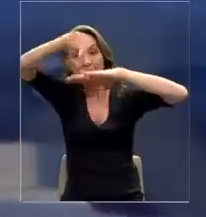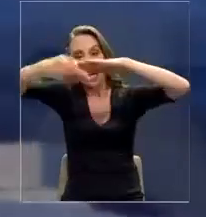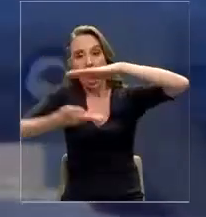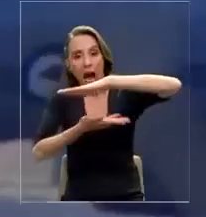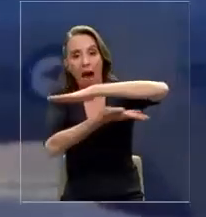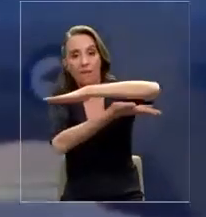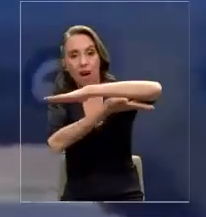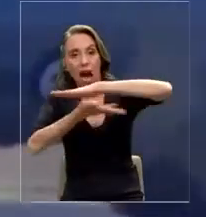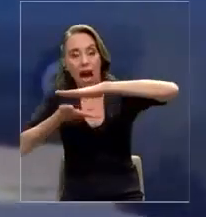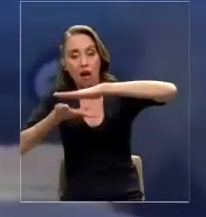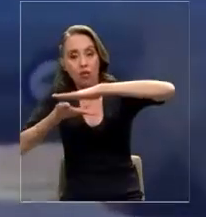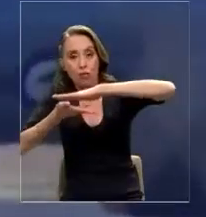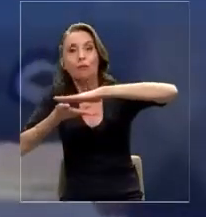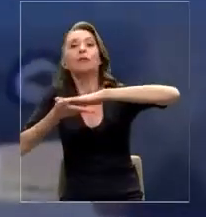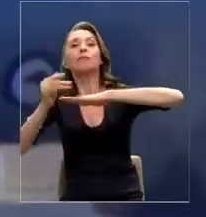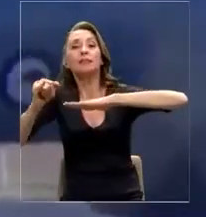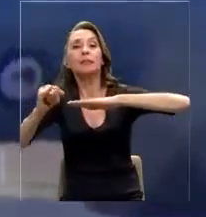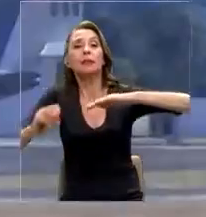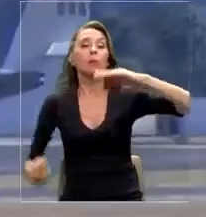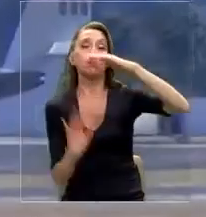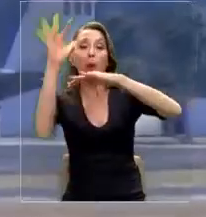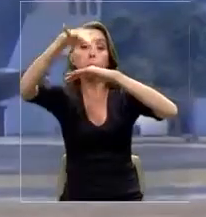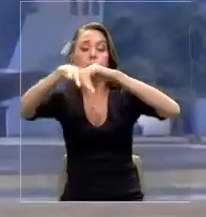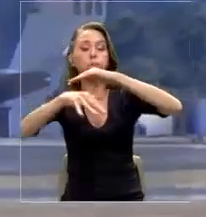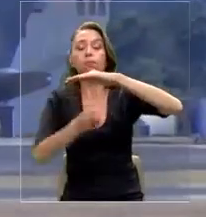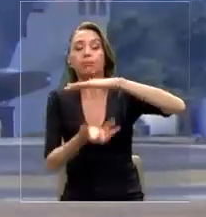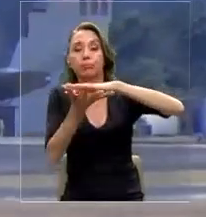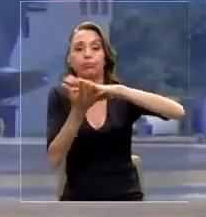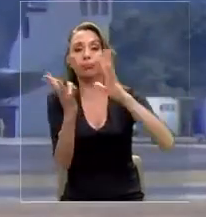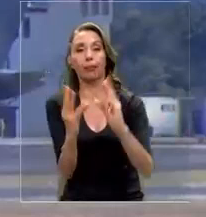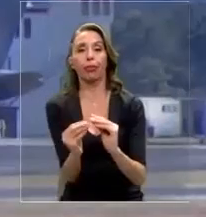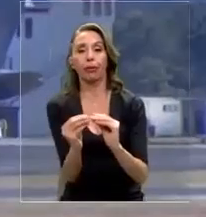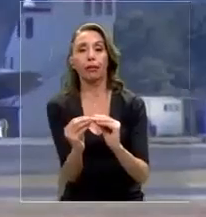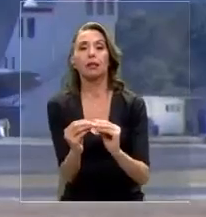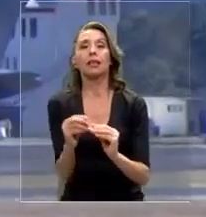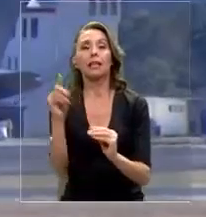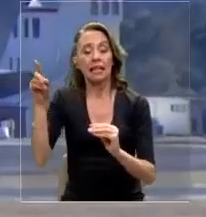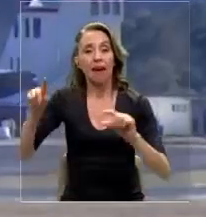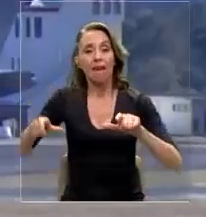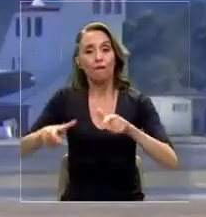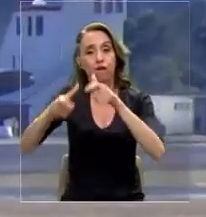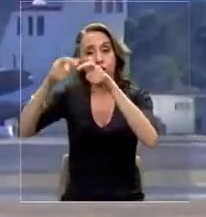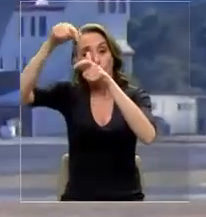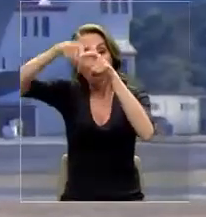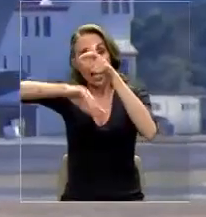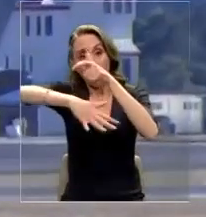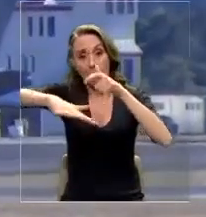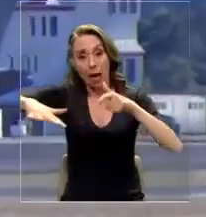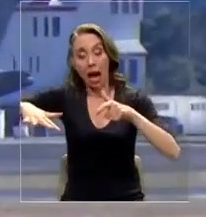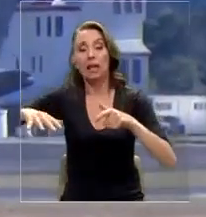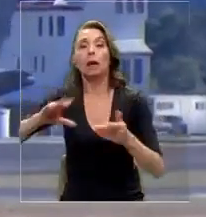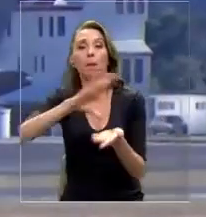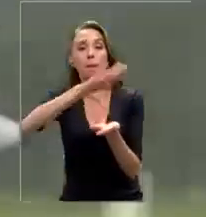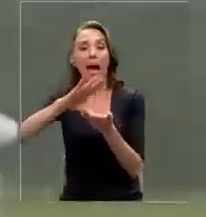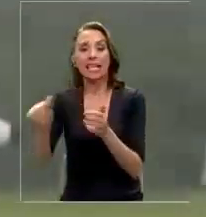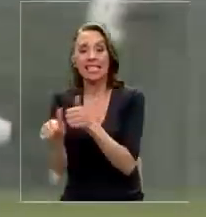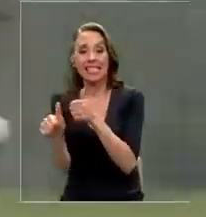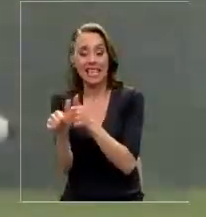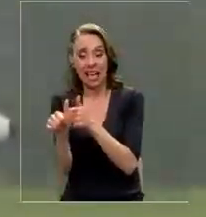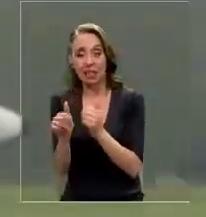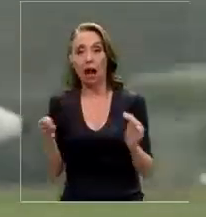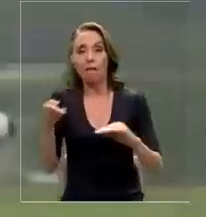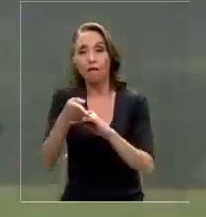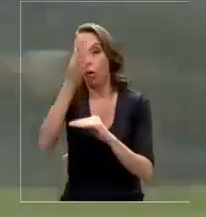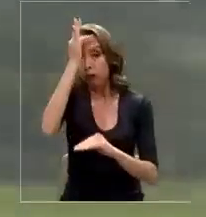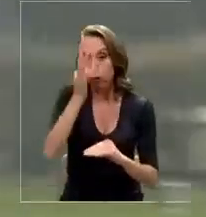material piroclástico. A dos días de la erupción de este volcán submarino, hay países cercanos que han enviado equipos para catastrar los